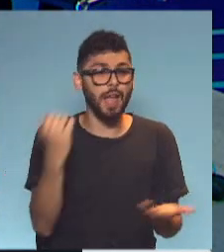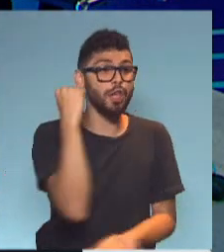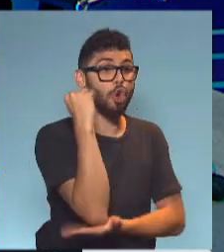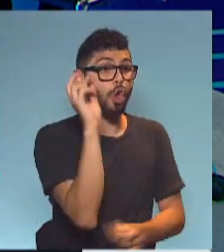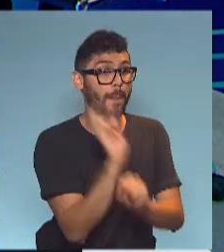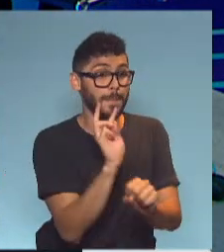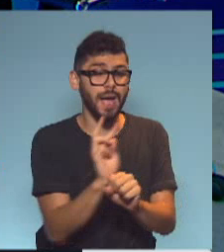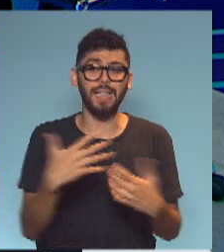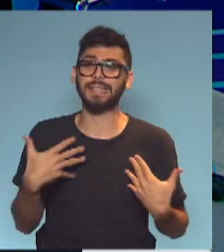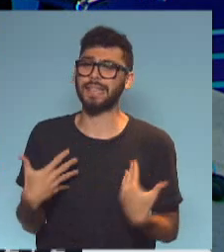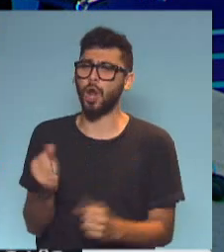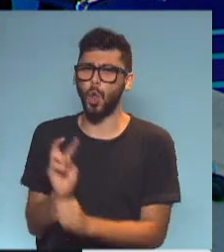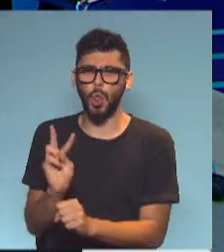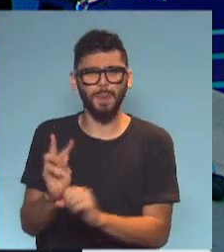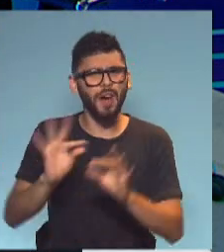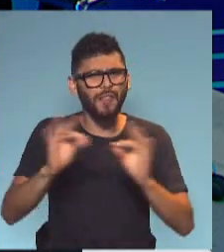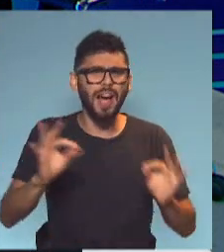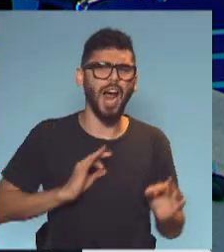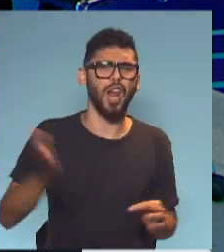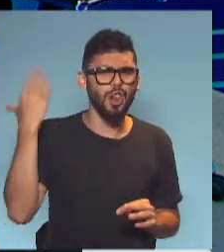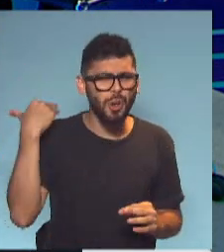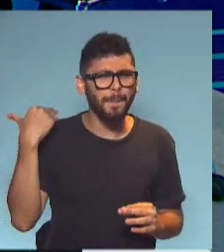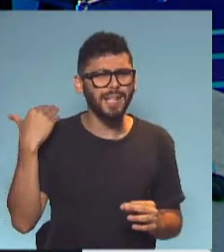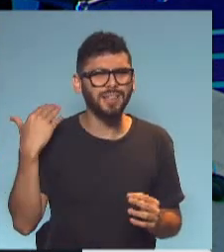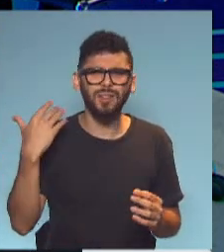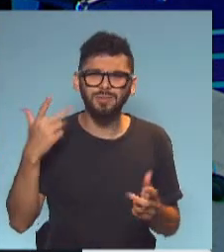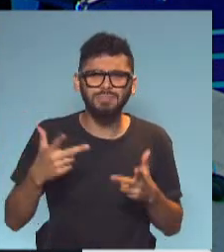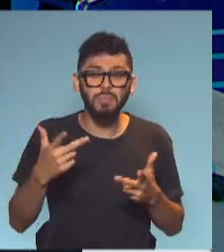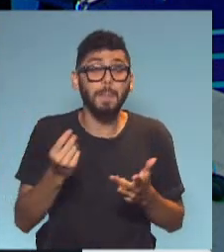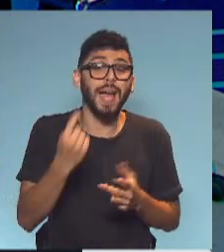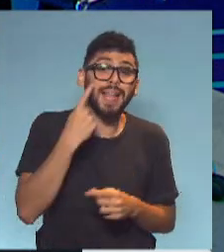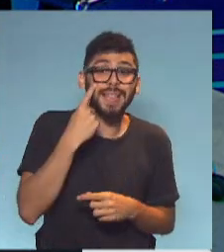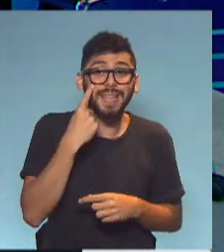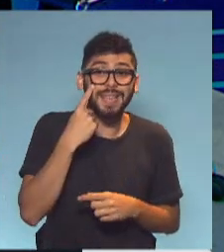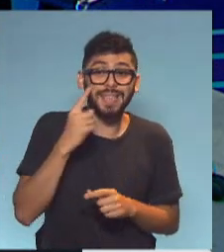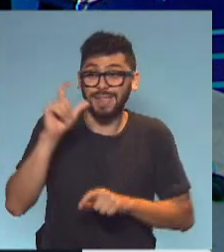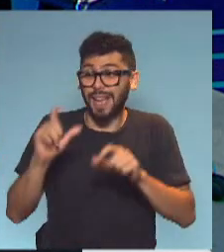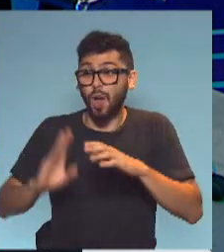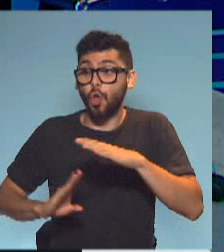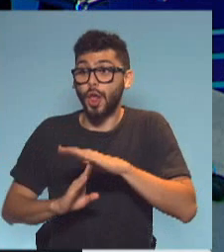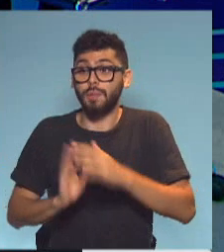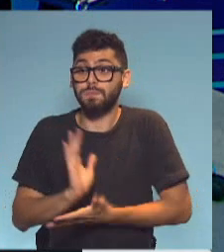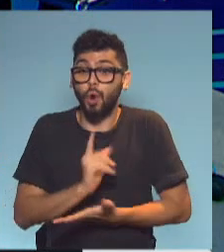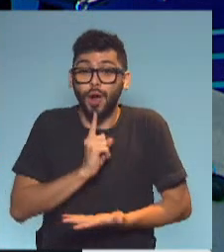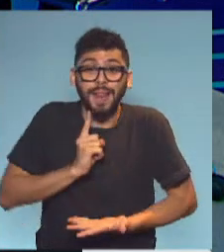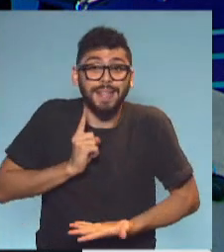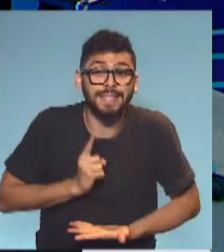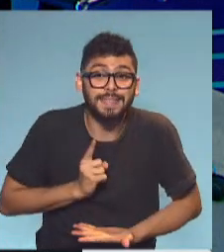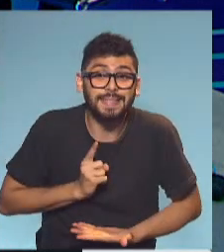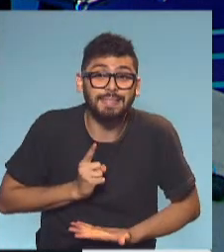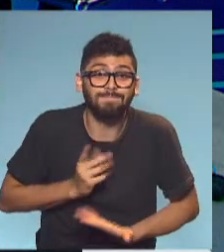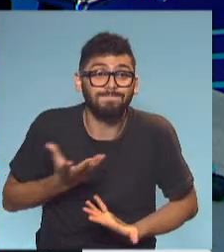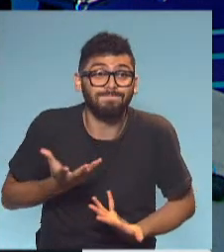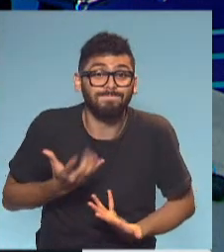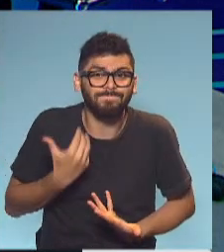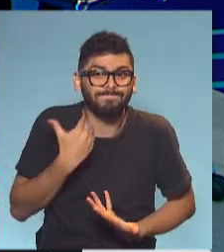economía. Frase que permanentemente hemos escuchado el año pasado. Lo que pasa es que los intendentes y las autoridades a la hora de tomar estas decisiones saben que van a tener